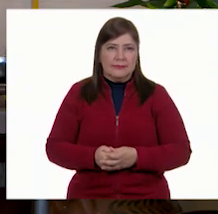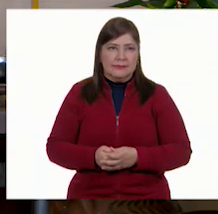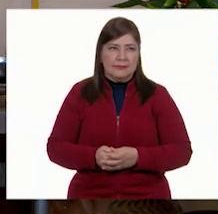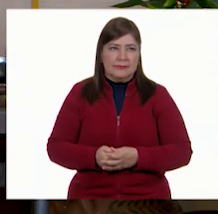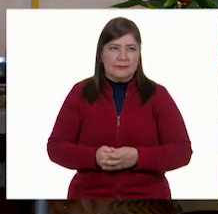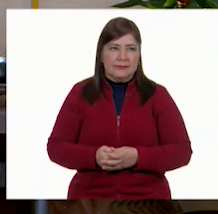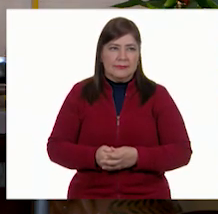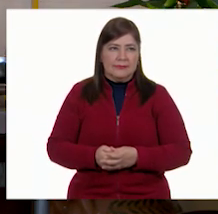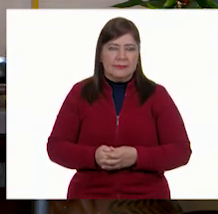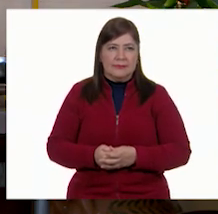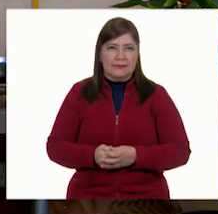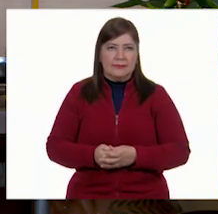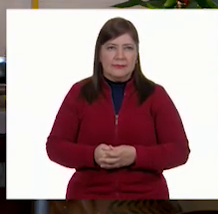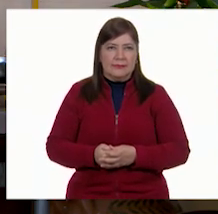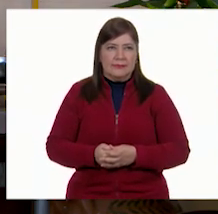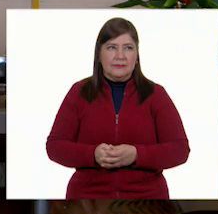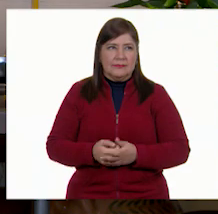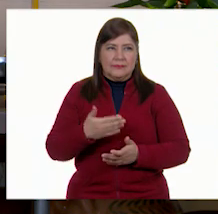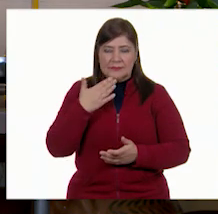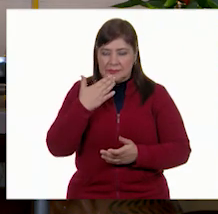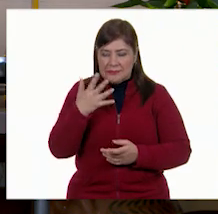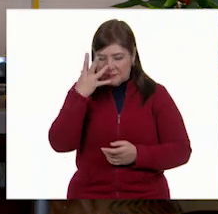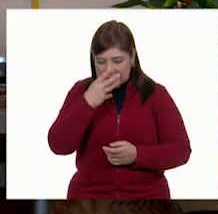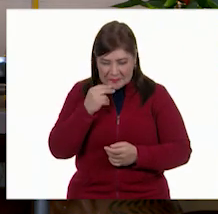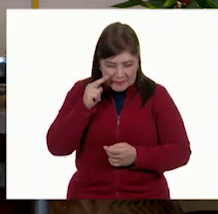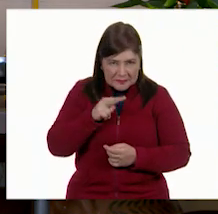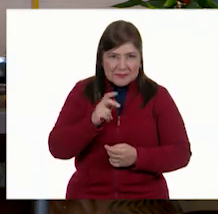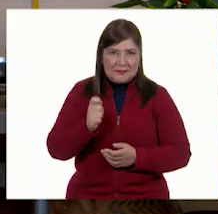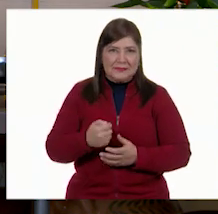Vean, están muy lindos,